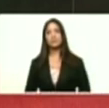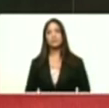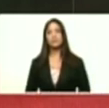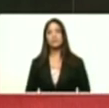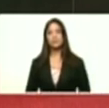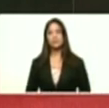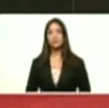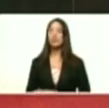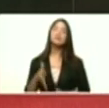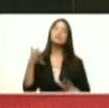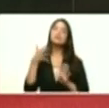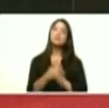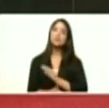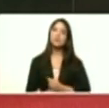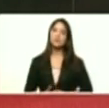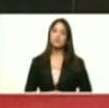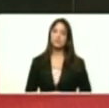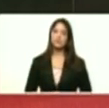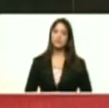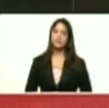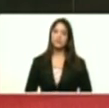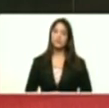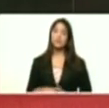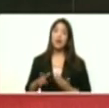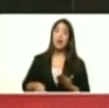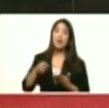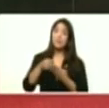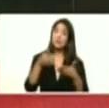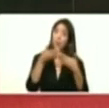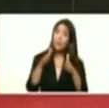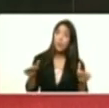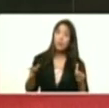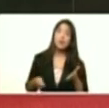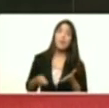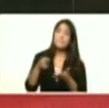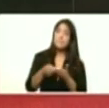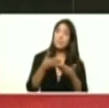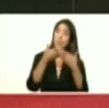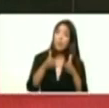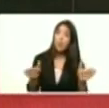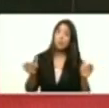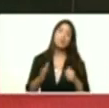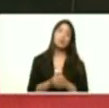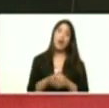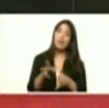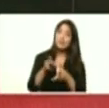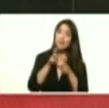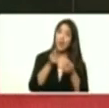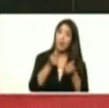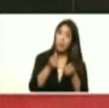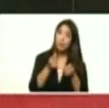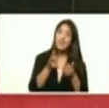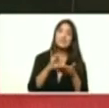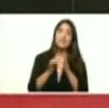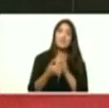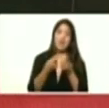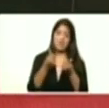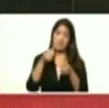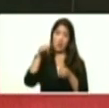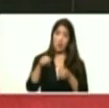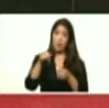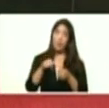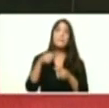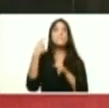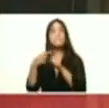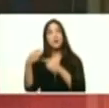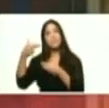en lo que es en la inversión pública, el gasto público, entre tributos, que es riqueza interna, y